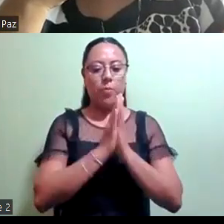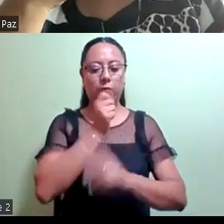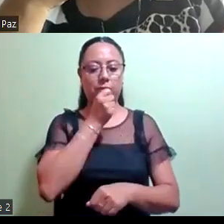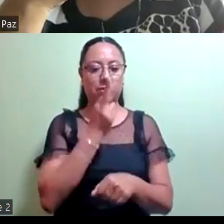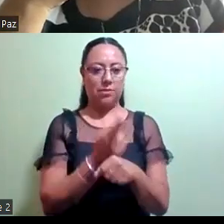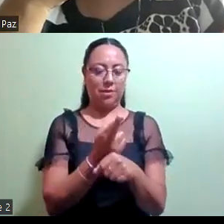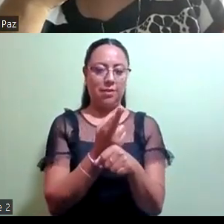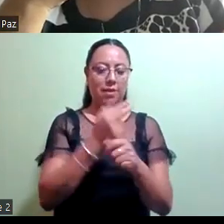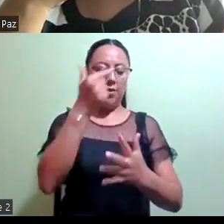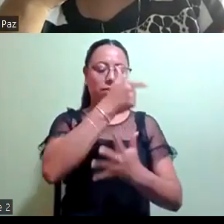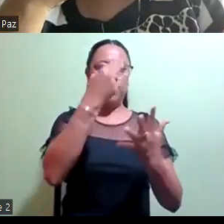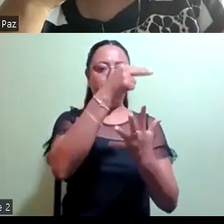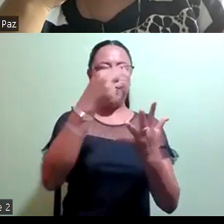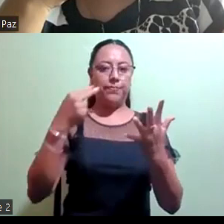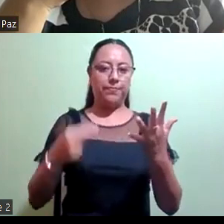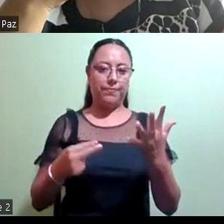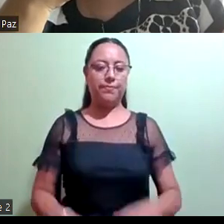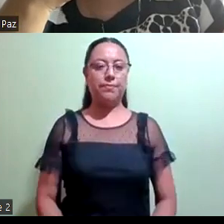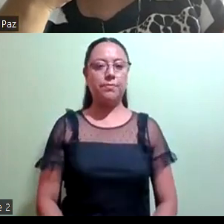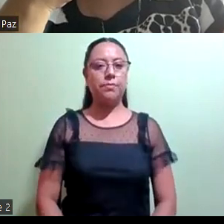realizar el pase de lista de asistencia.